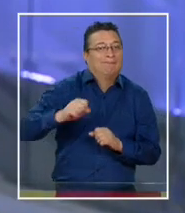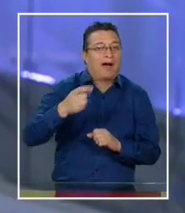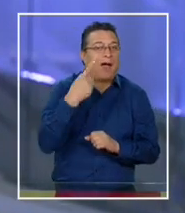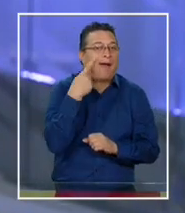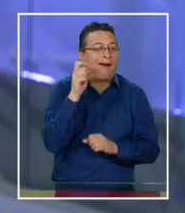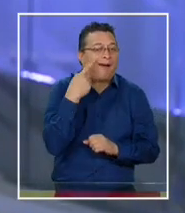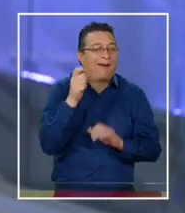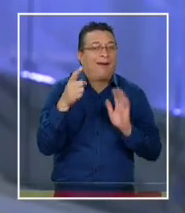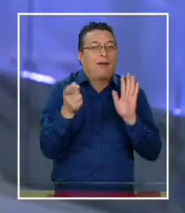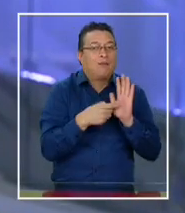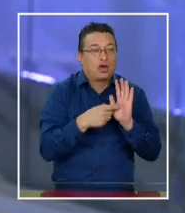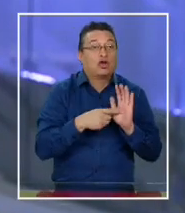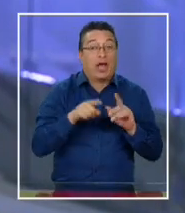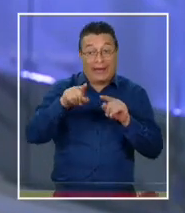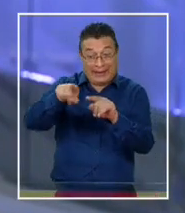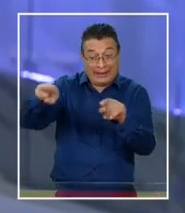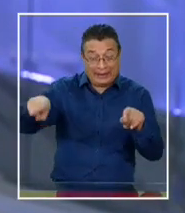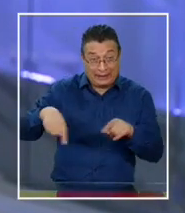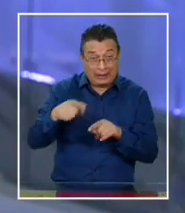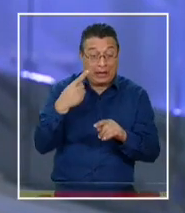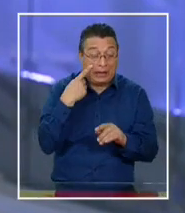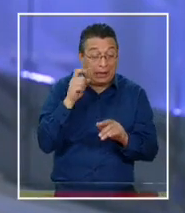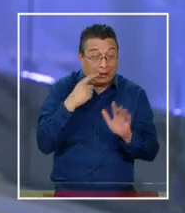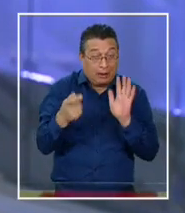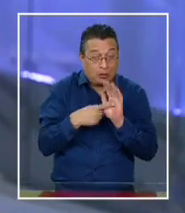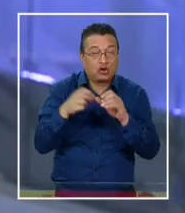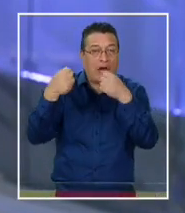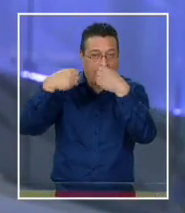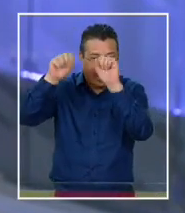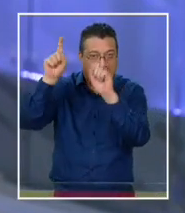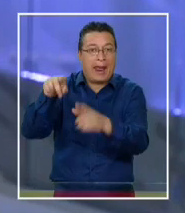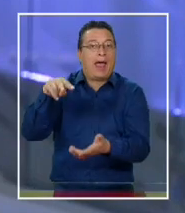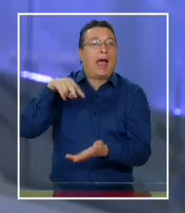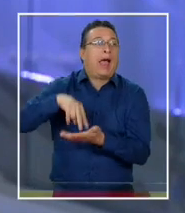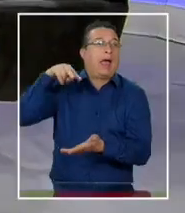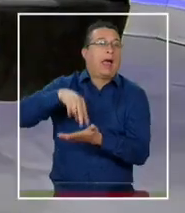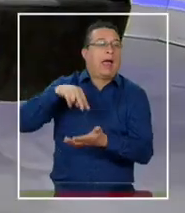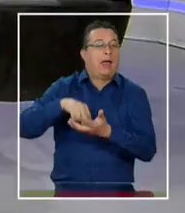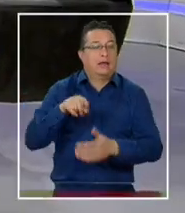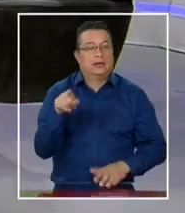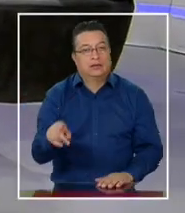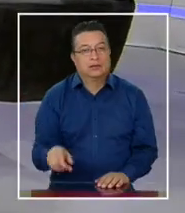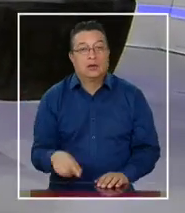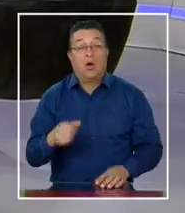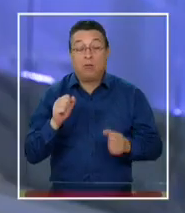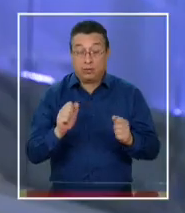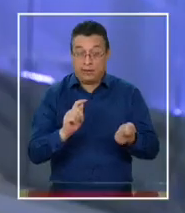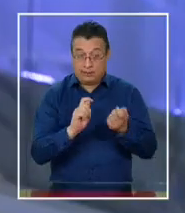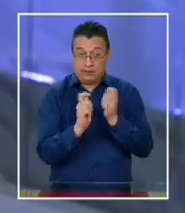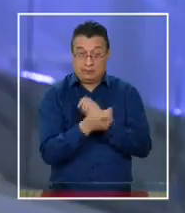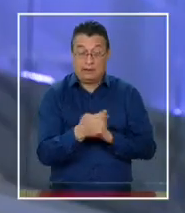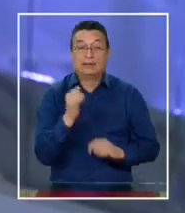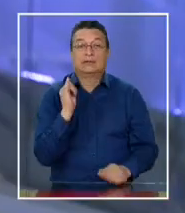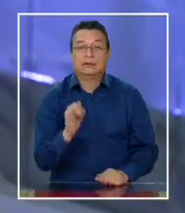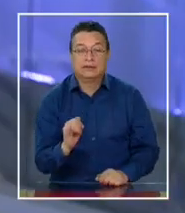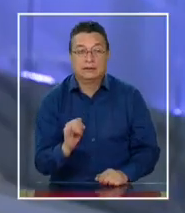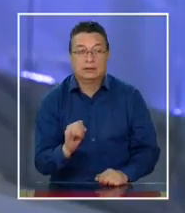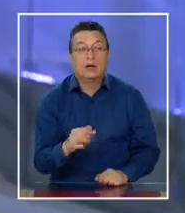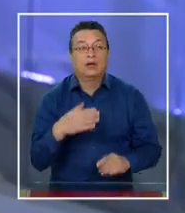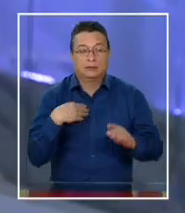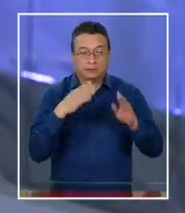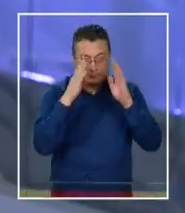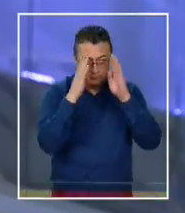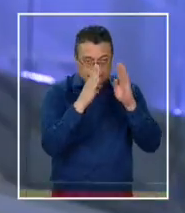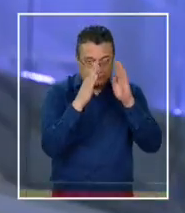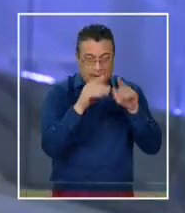entonces ganaron esos sectores que él los impuestos ganaron ahora tenemos la oportunidad de revertirlo sí y concentrémonos en eso